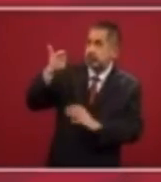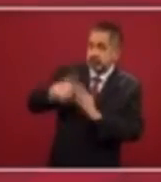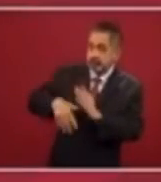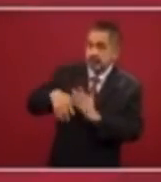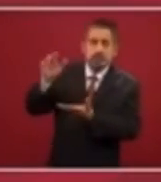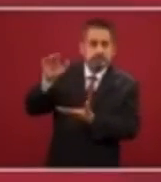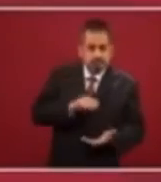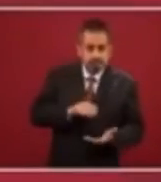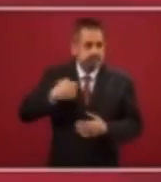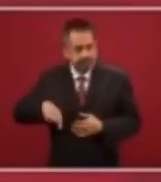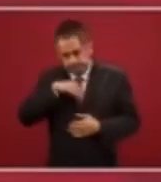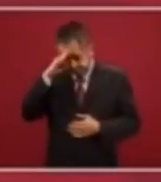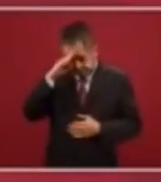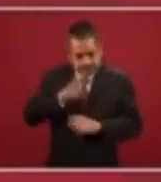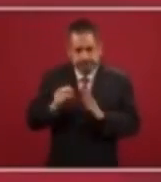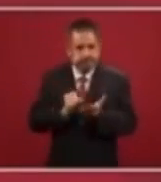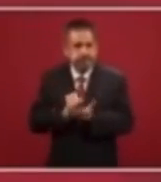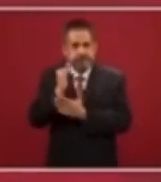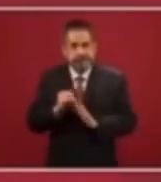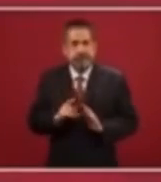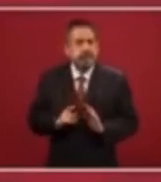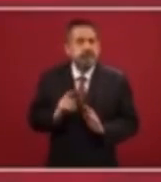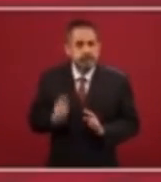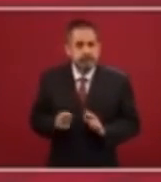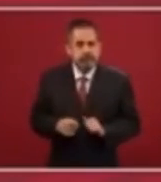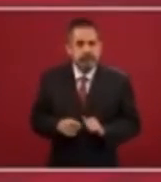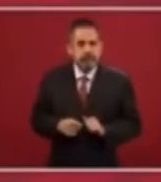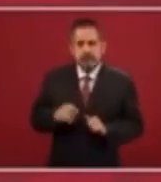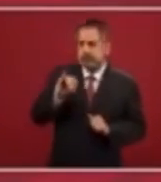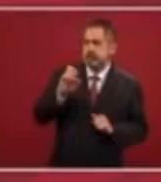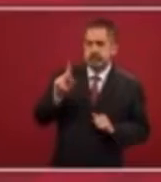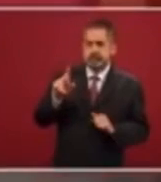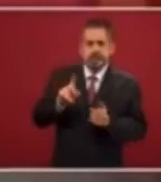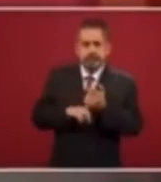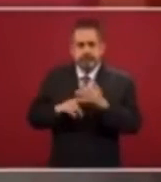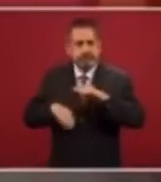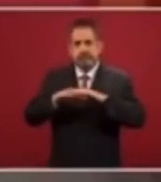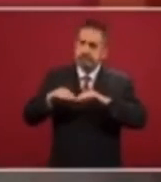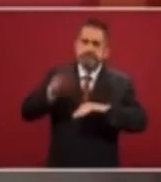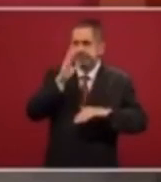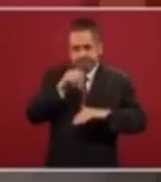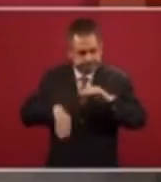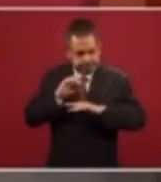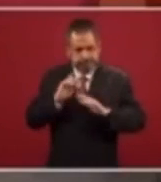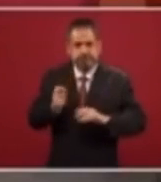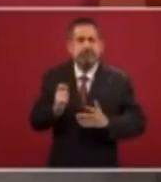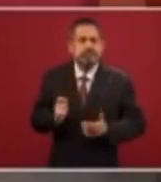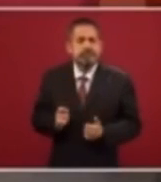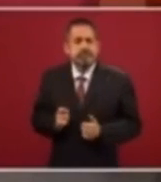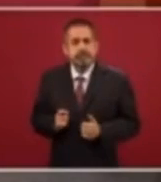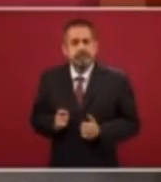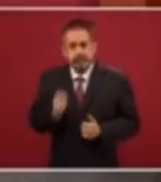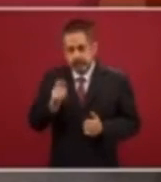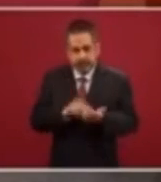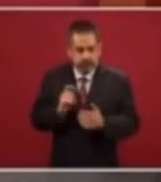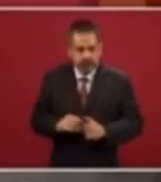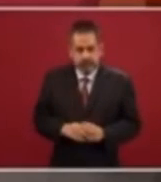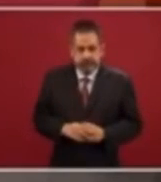bajo y se tomó la decisión, no solo por el IEP, que ya no puede aumentar, sino